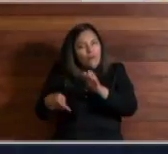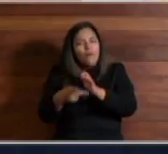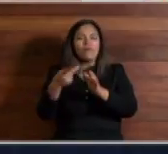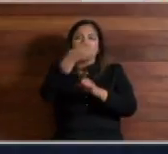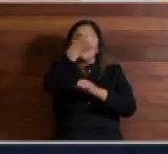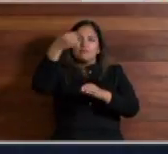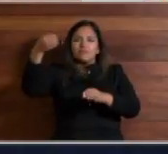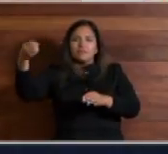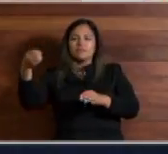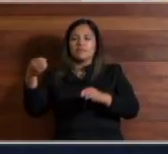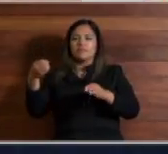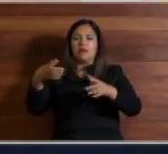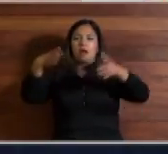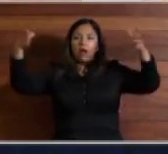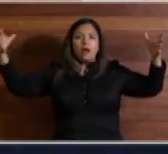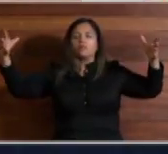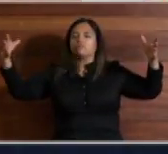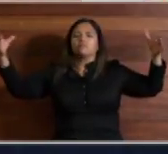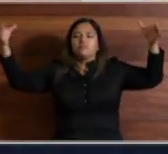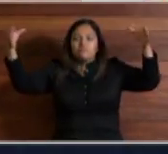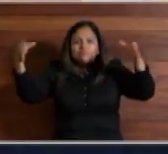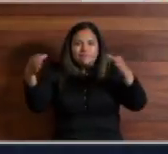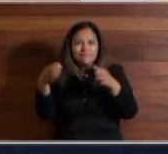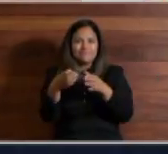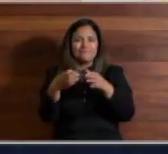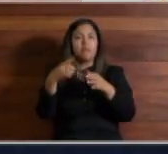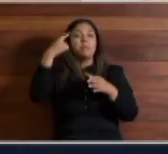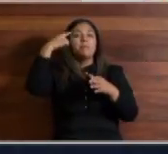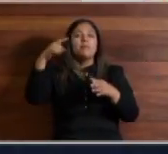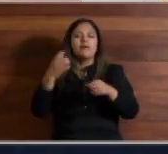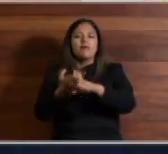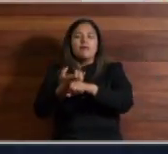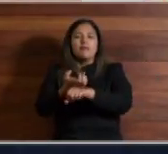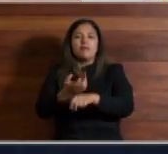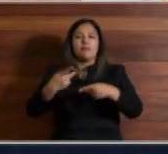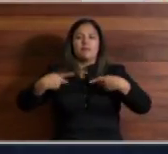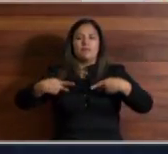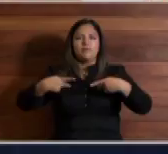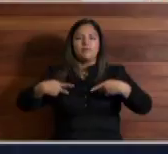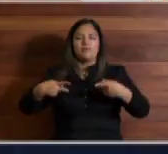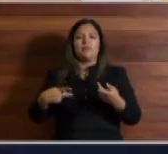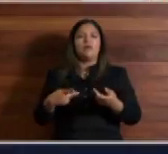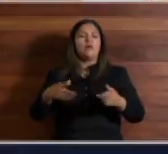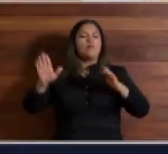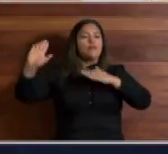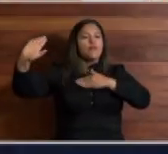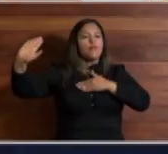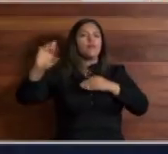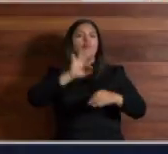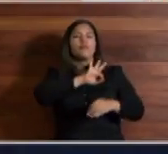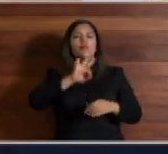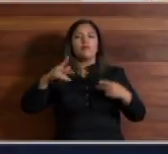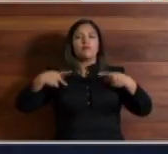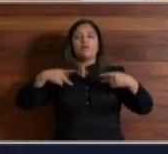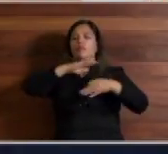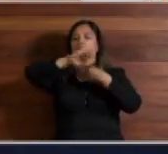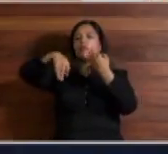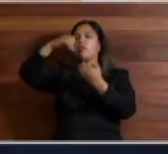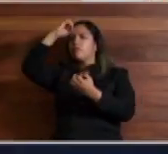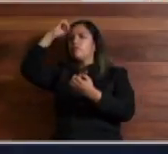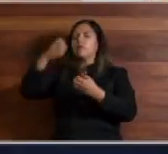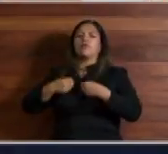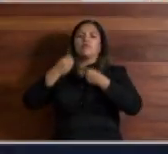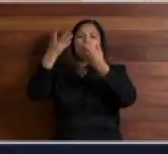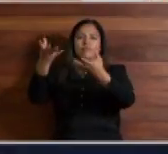darle capacidad para hacer un Estado que permitiera garantizar la expansión del capitalismo democrático, un Estado